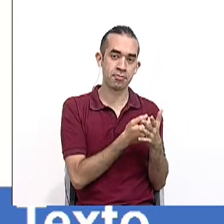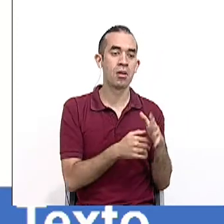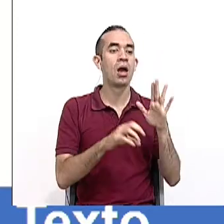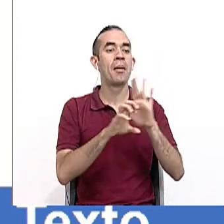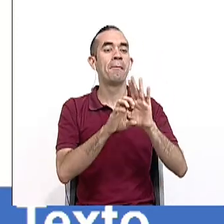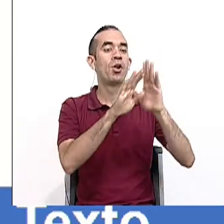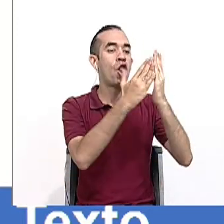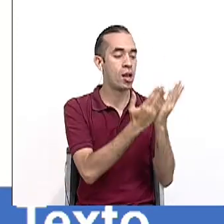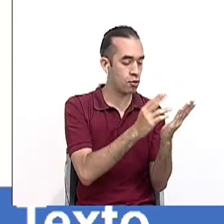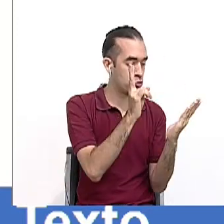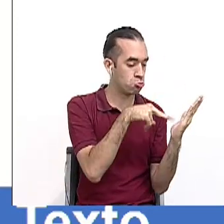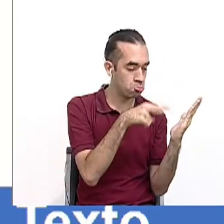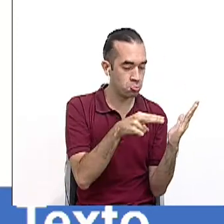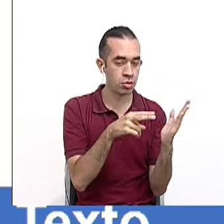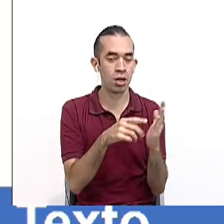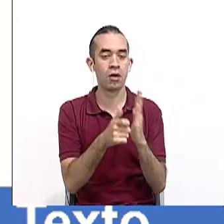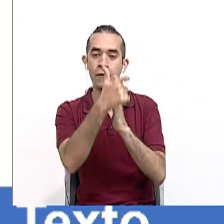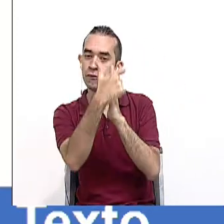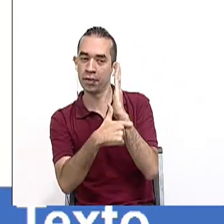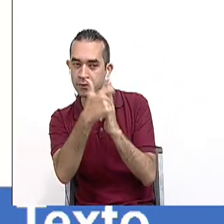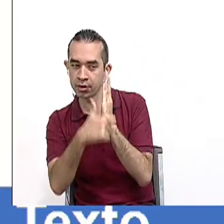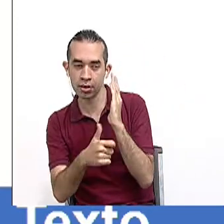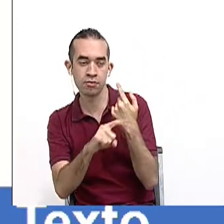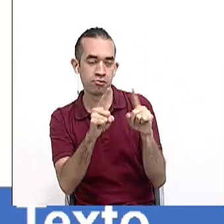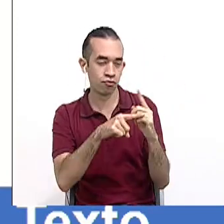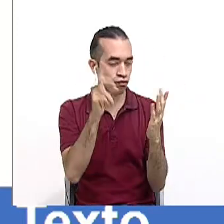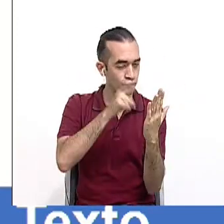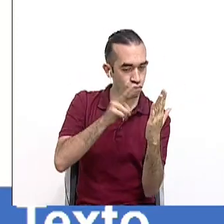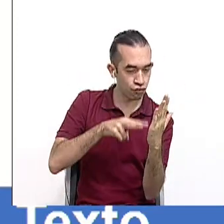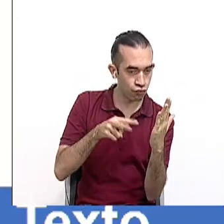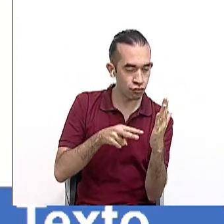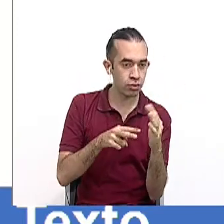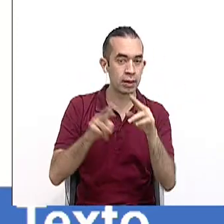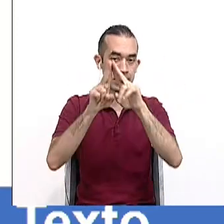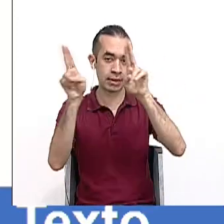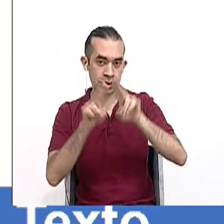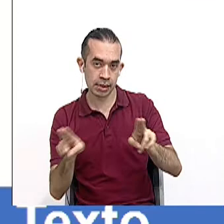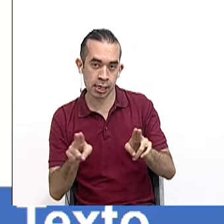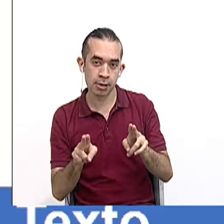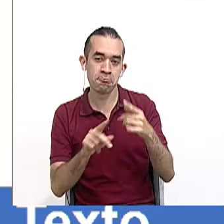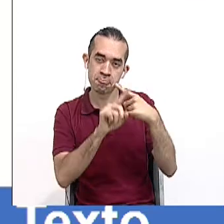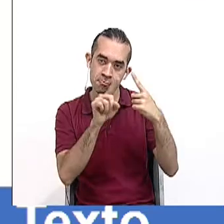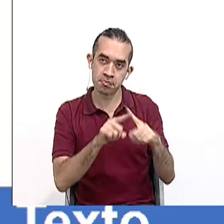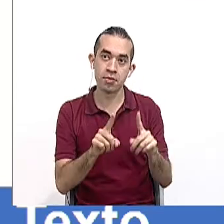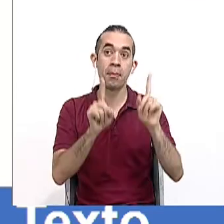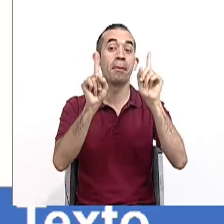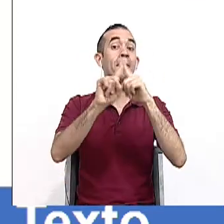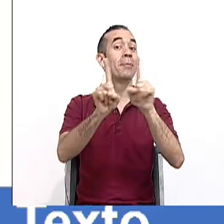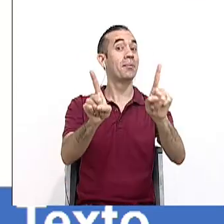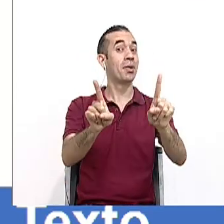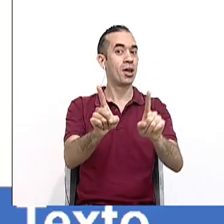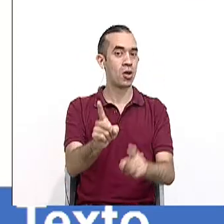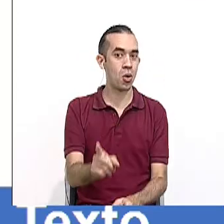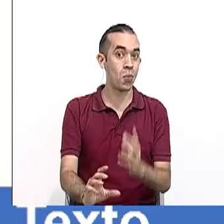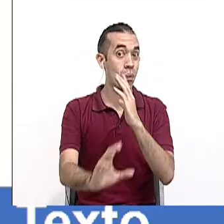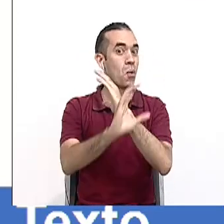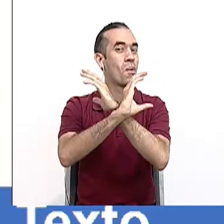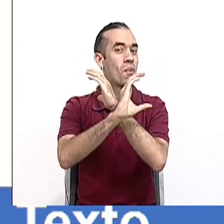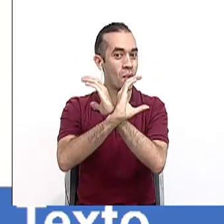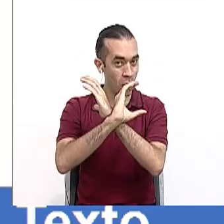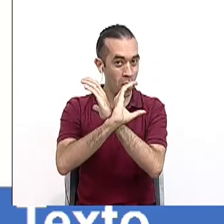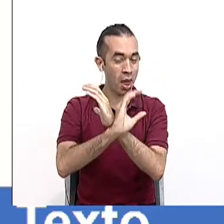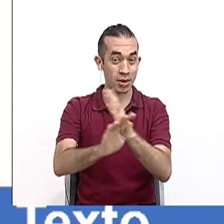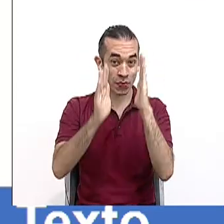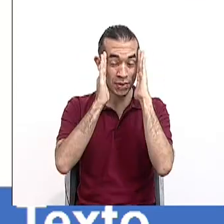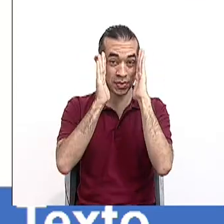en libros, revistas, sitios en internet, pero mucho ojo, hay